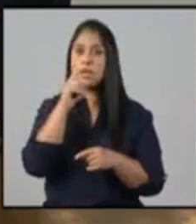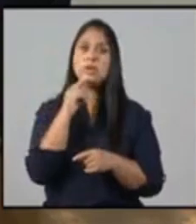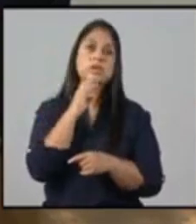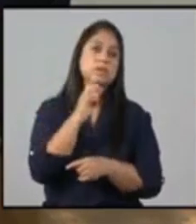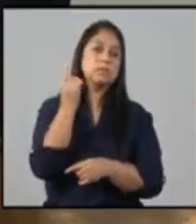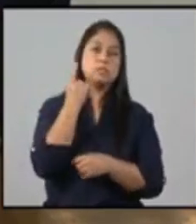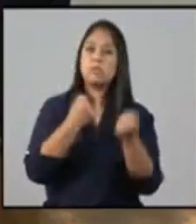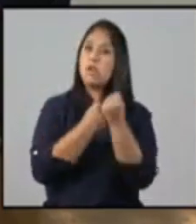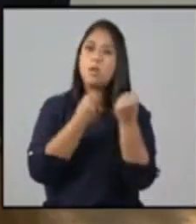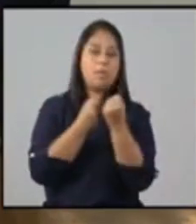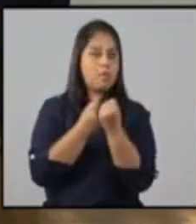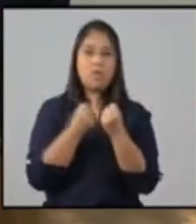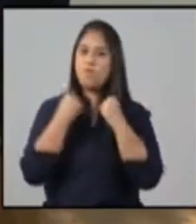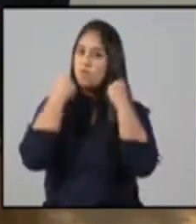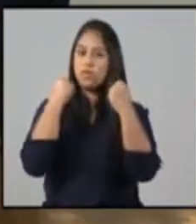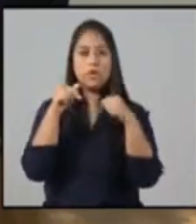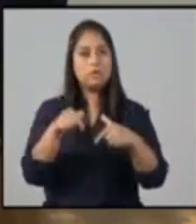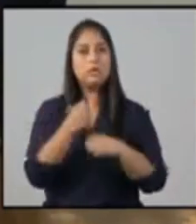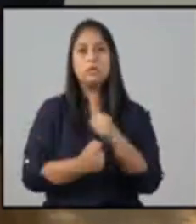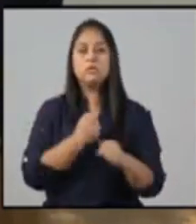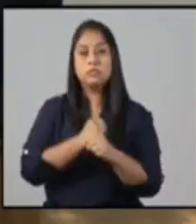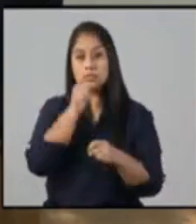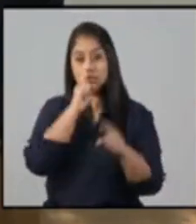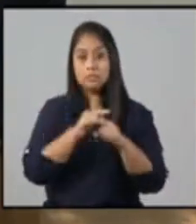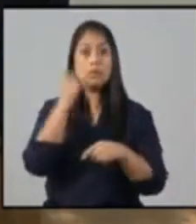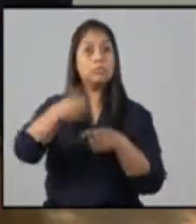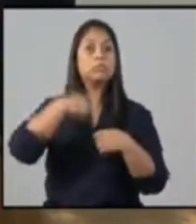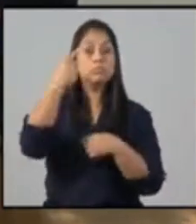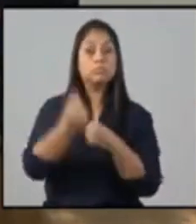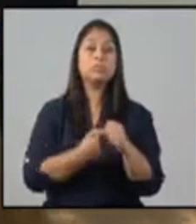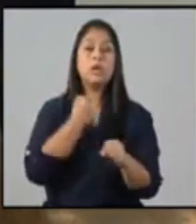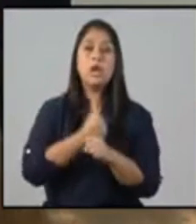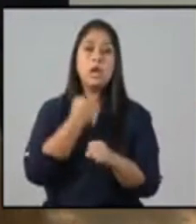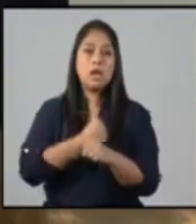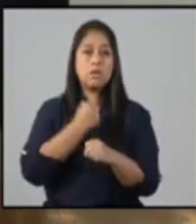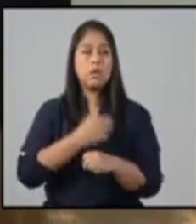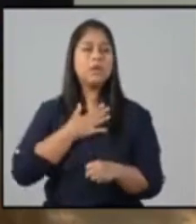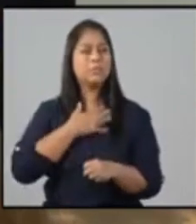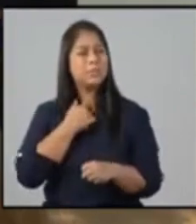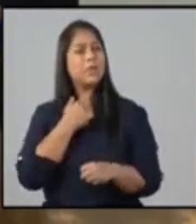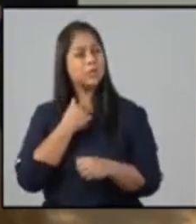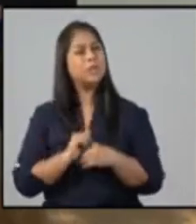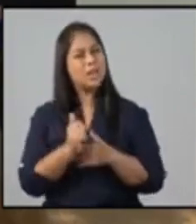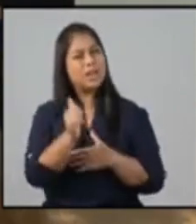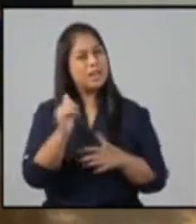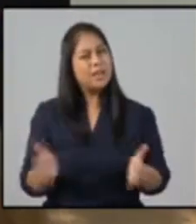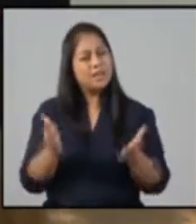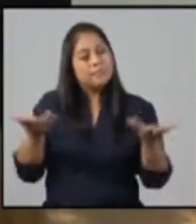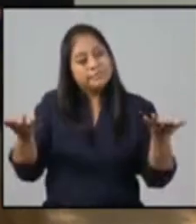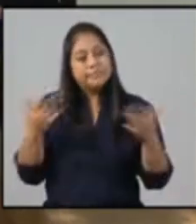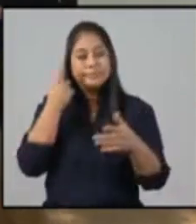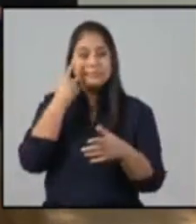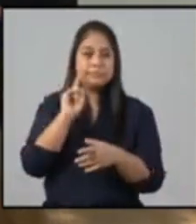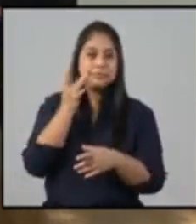vamos a apoyar con fuerza en este año y en los años siguientes. Me hubiera gustado poder avanzar más. Pero bueno, así es una